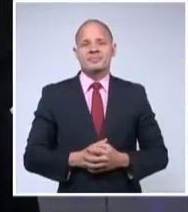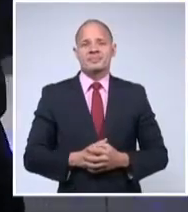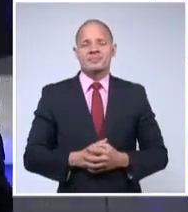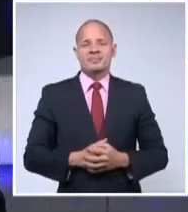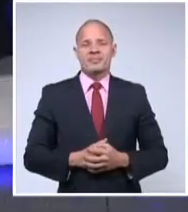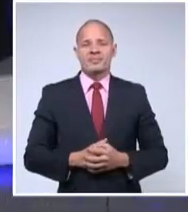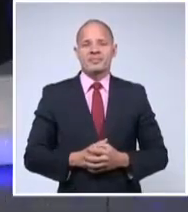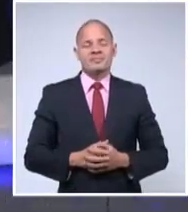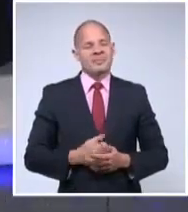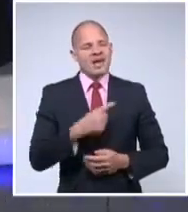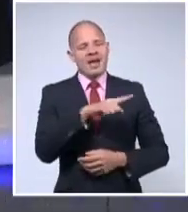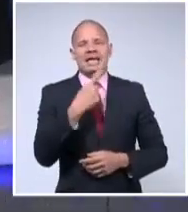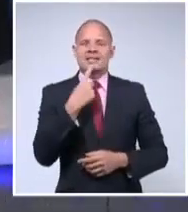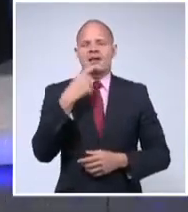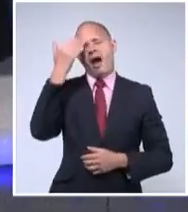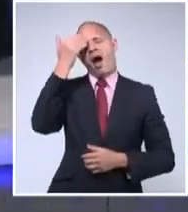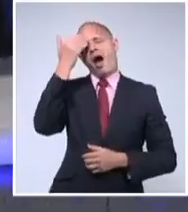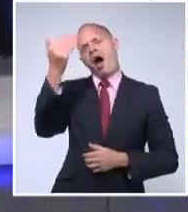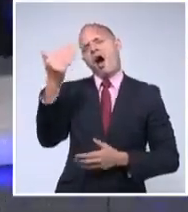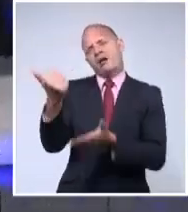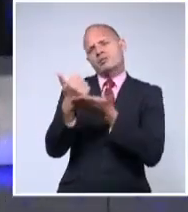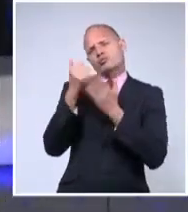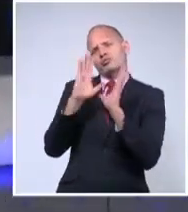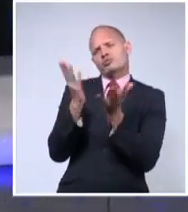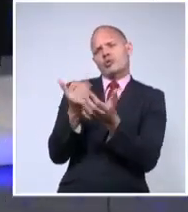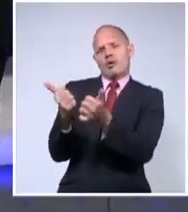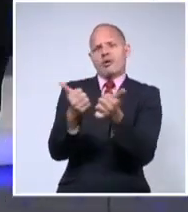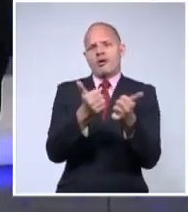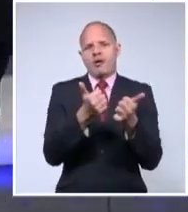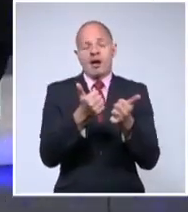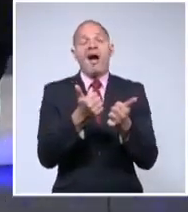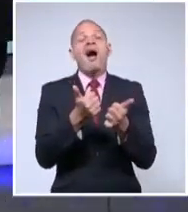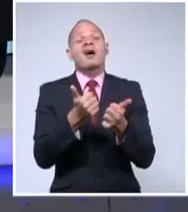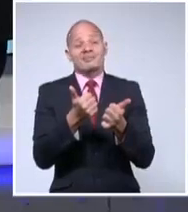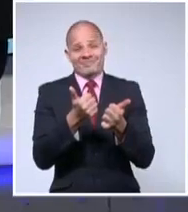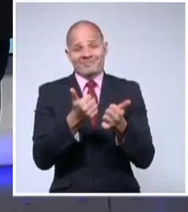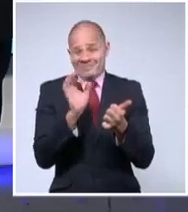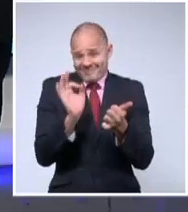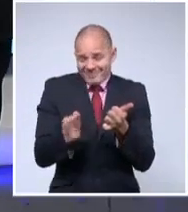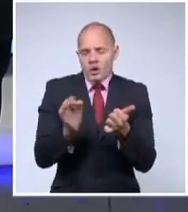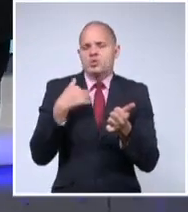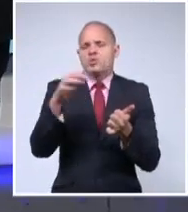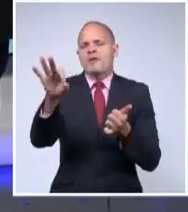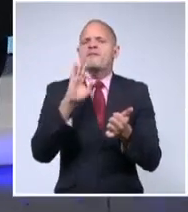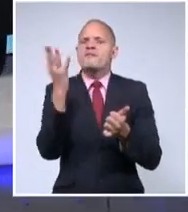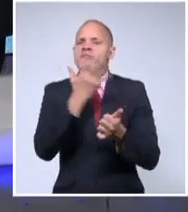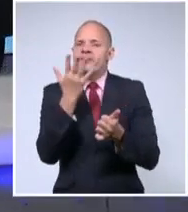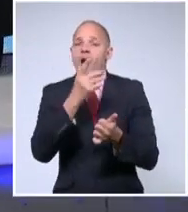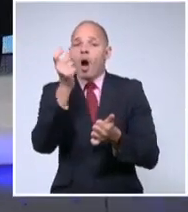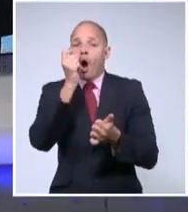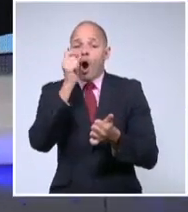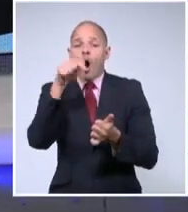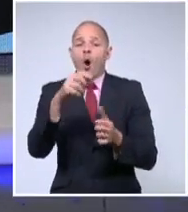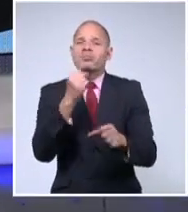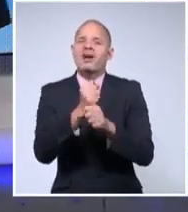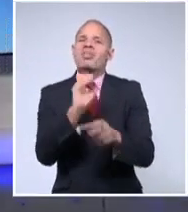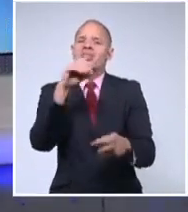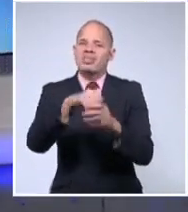Y están agradeciendo la cortesía. Por eso hemos invitado al director de Estados Unidos de nuestra Cancillería, porque no queremos quedarnos solo con la